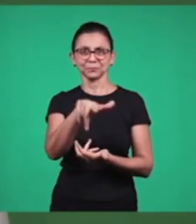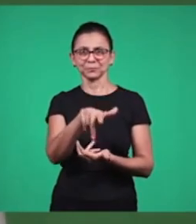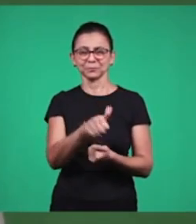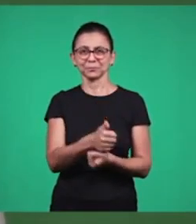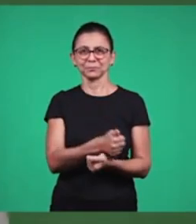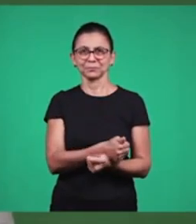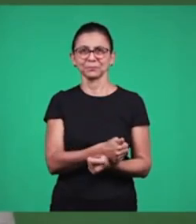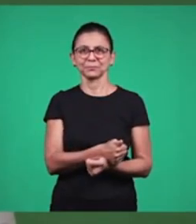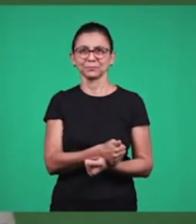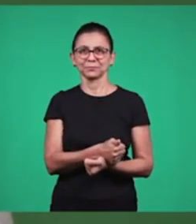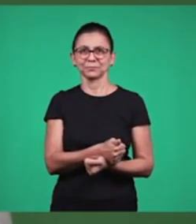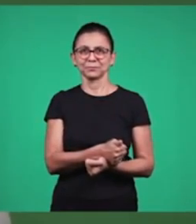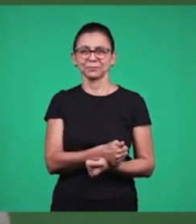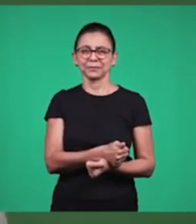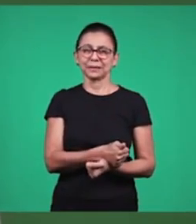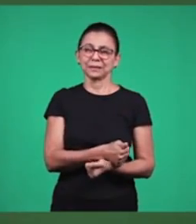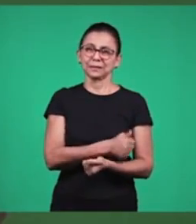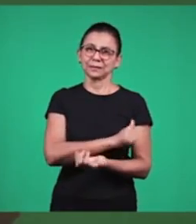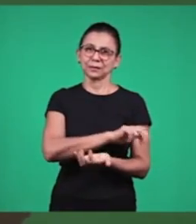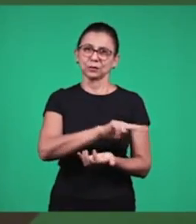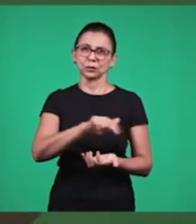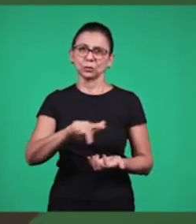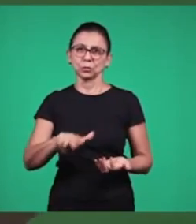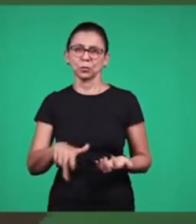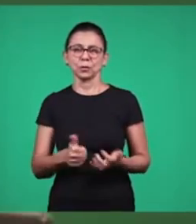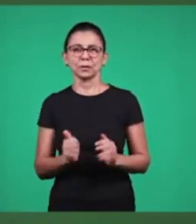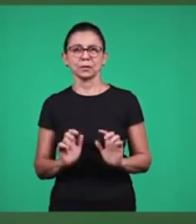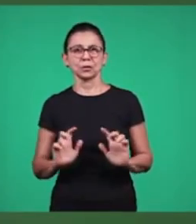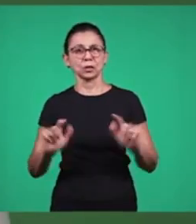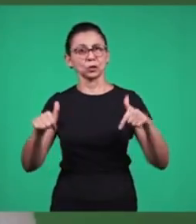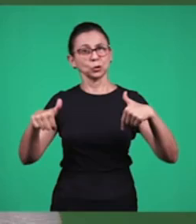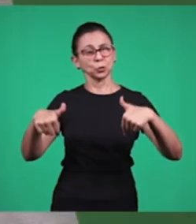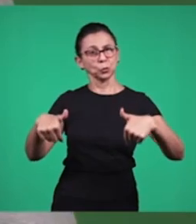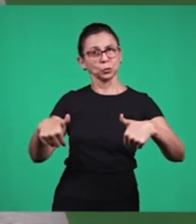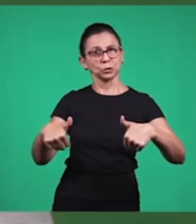Está llena de montes y también de valles.